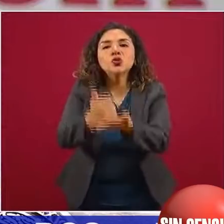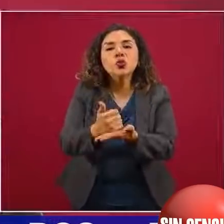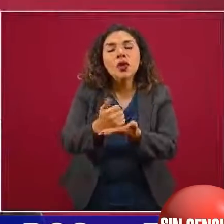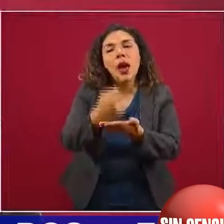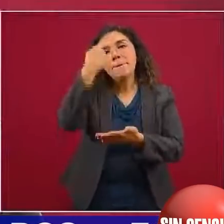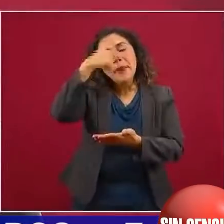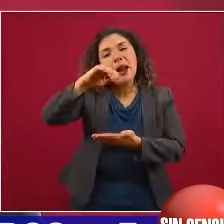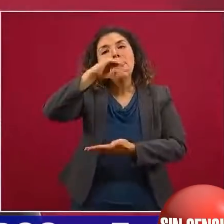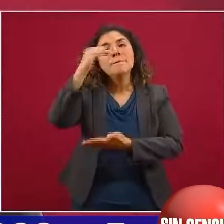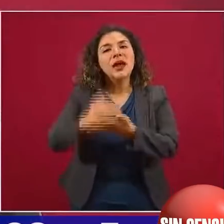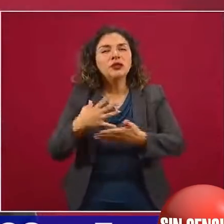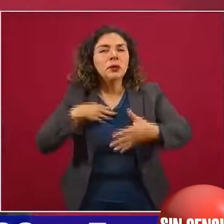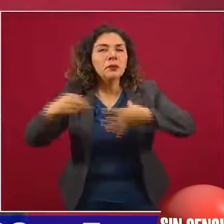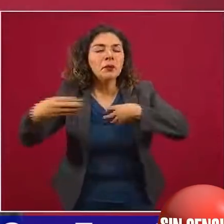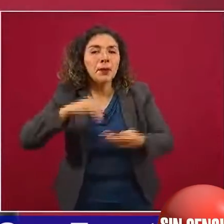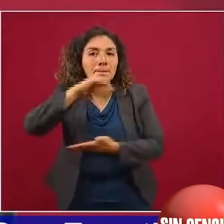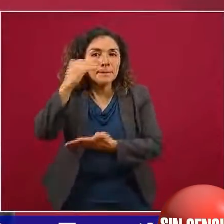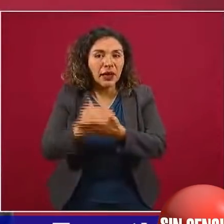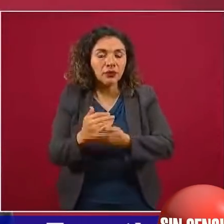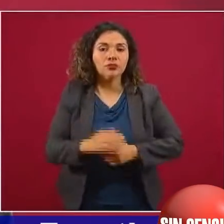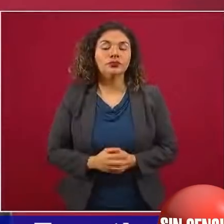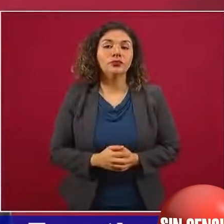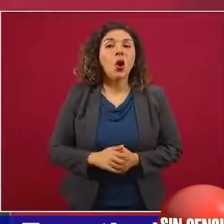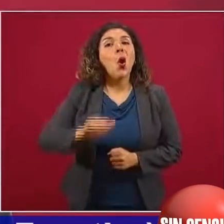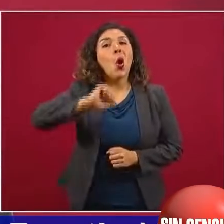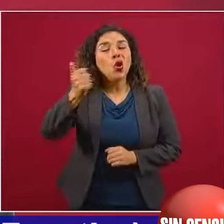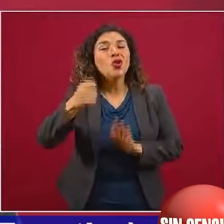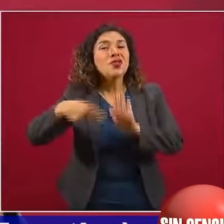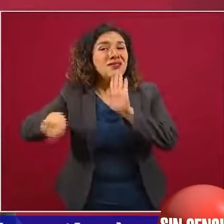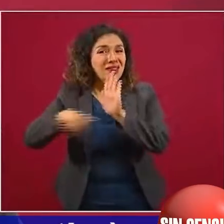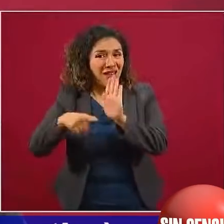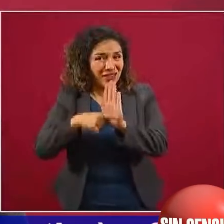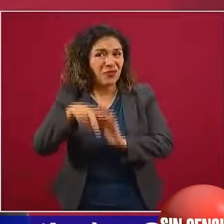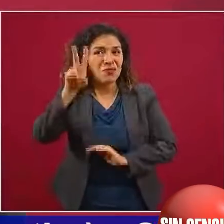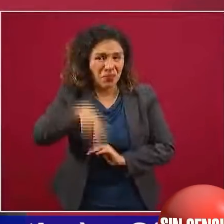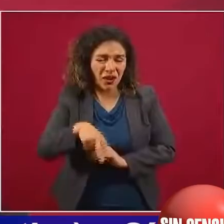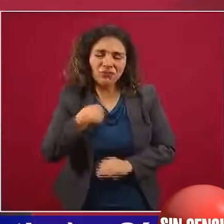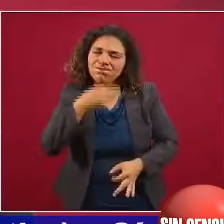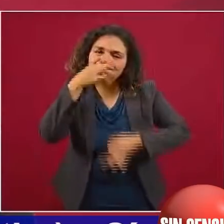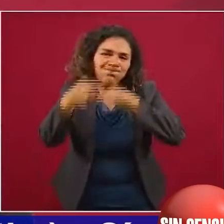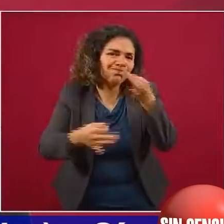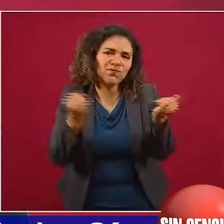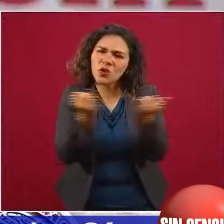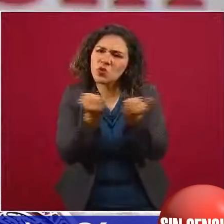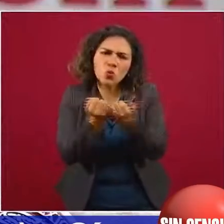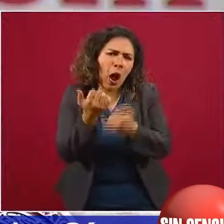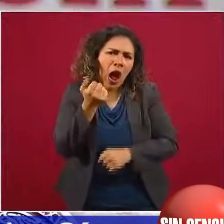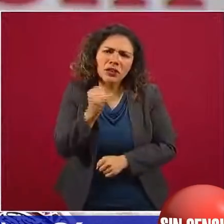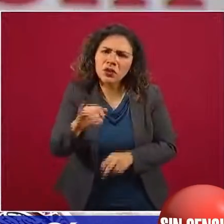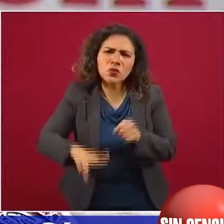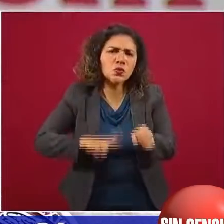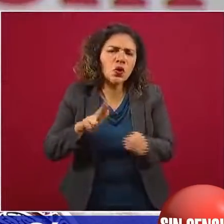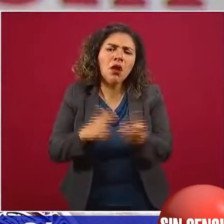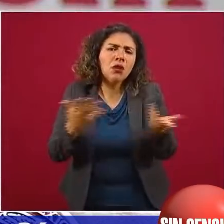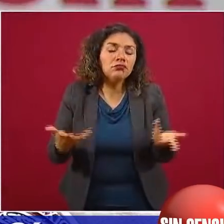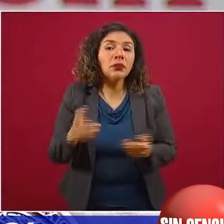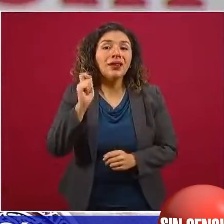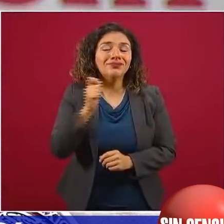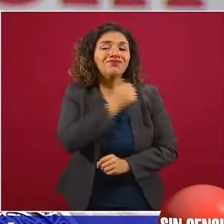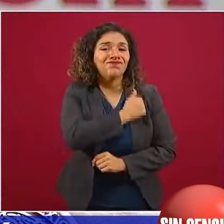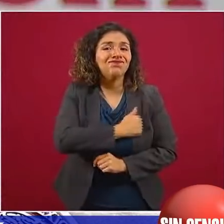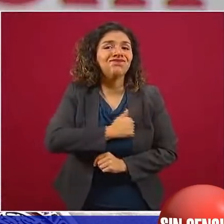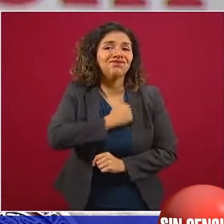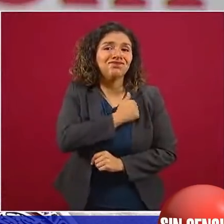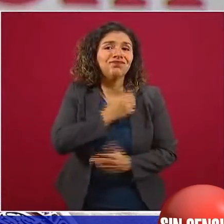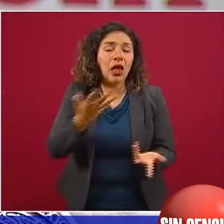contribuiremos a reducir la epidemia. La parte que no es positiva definitivamente, pero la decimos con igual claridad, es que